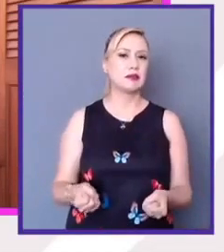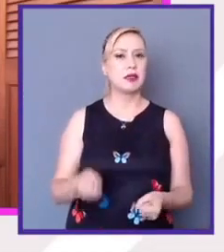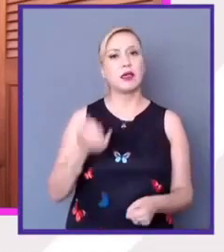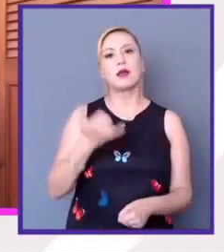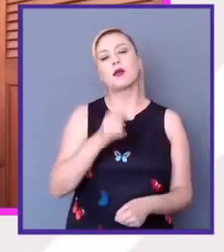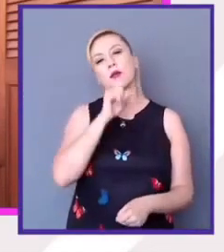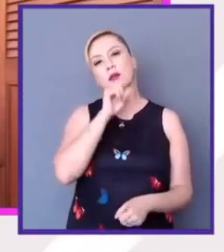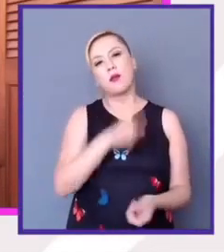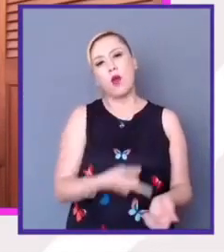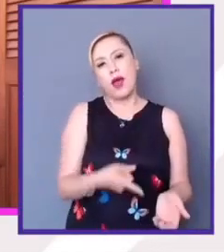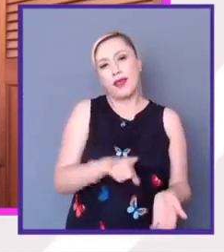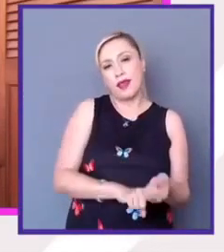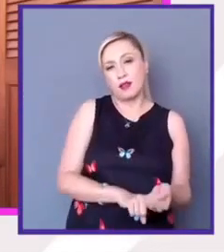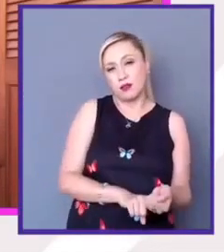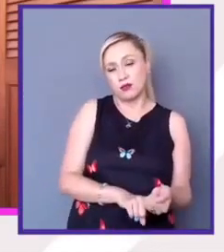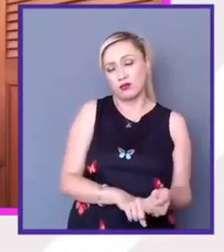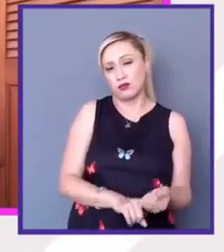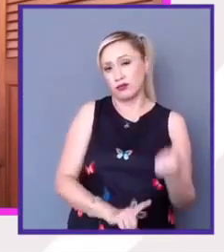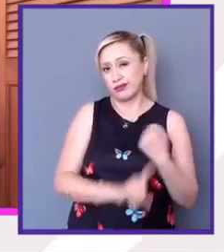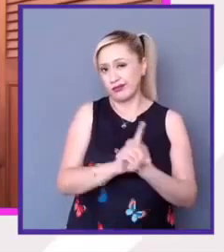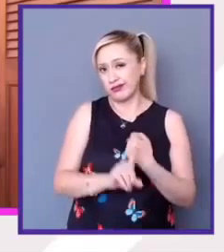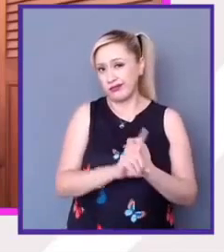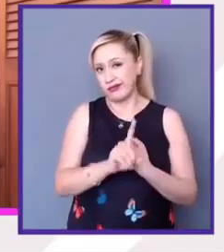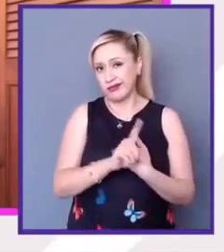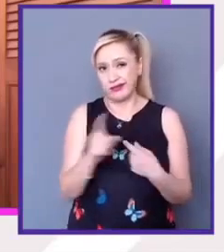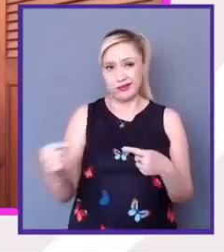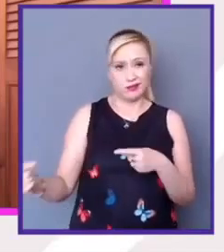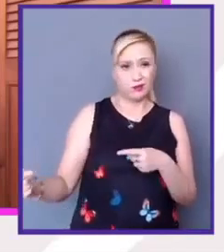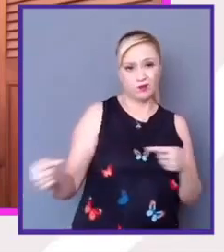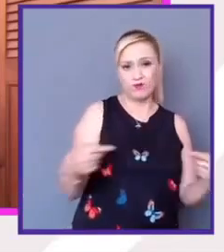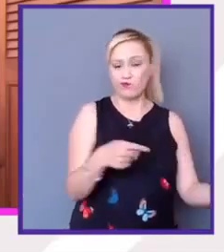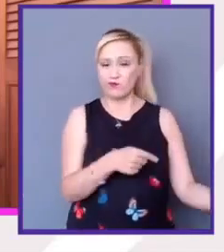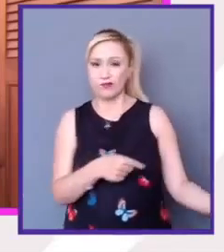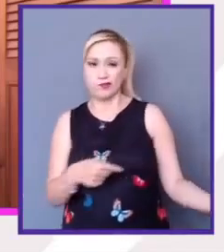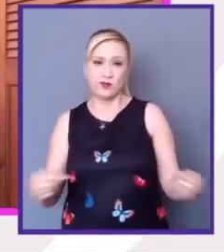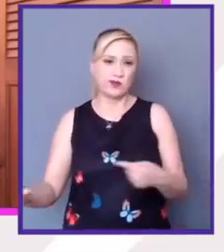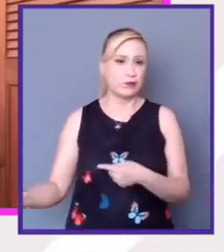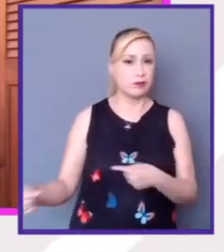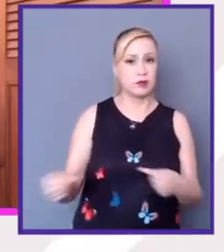microagresiones, en este caso en particular de microracismos o racismos cotidianos.